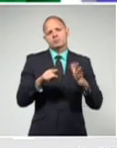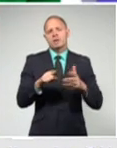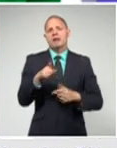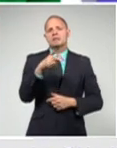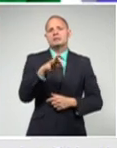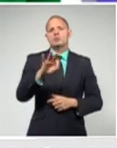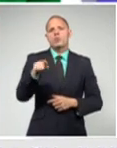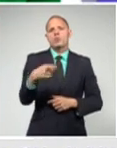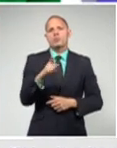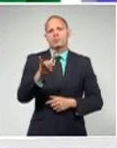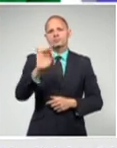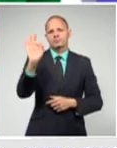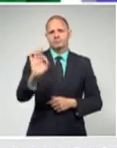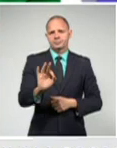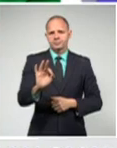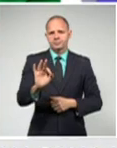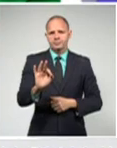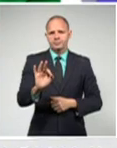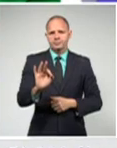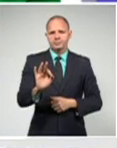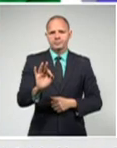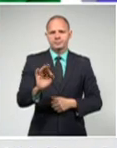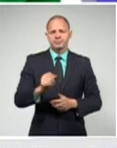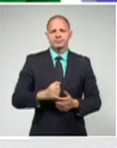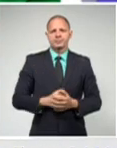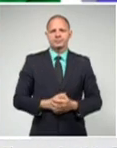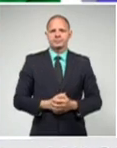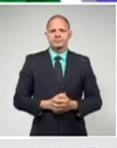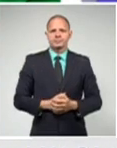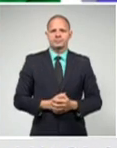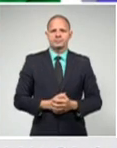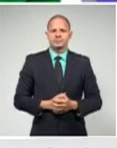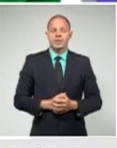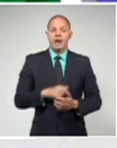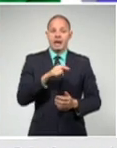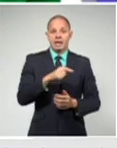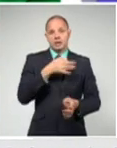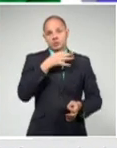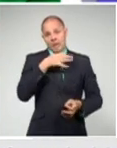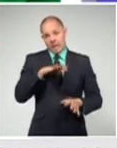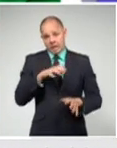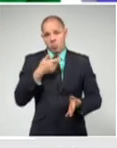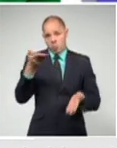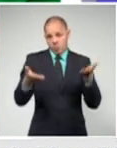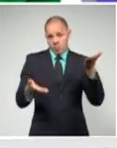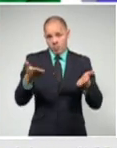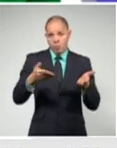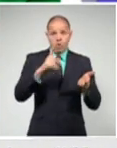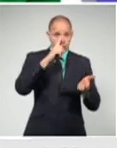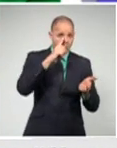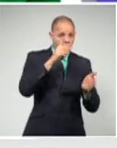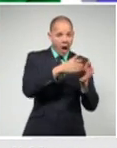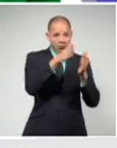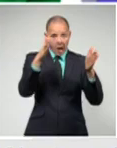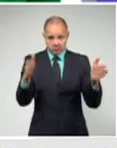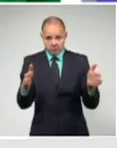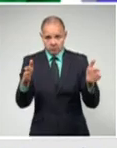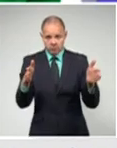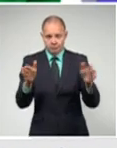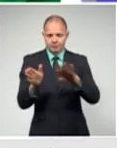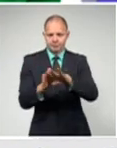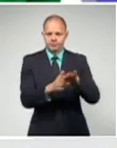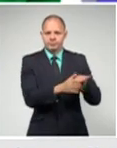18,9% de todos los casos diagnosticados desde el 1 de noviembre hasta la fecha. Por